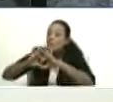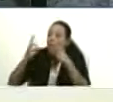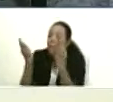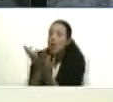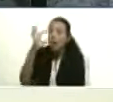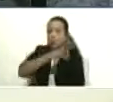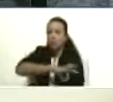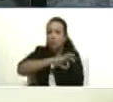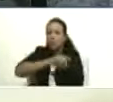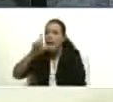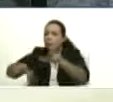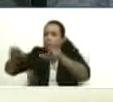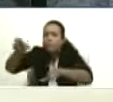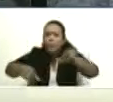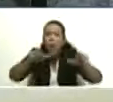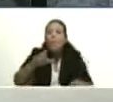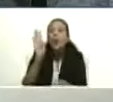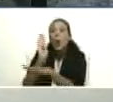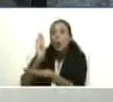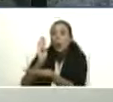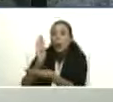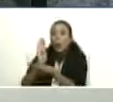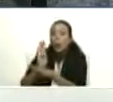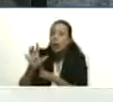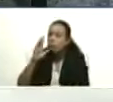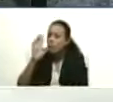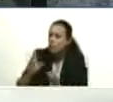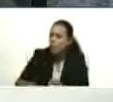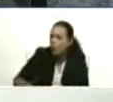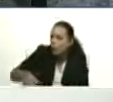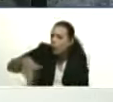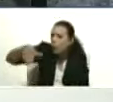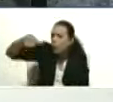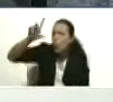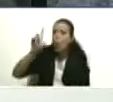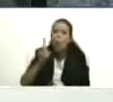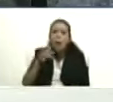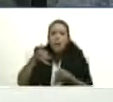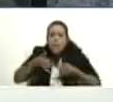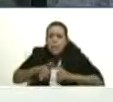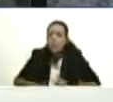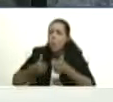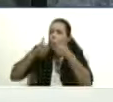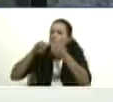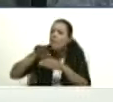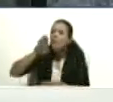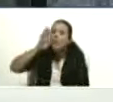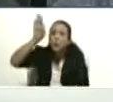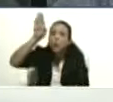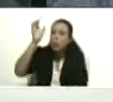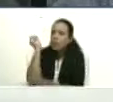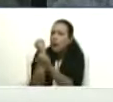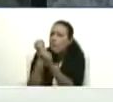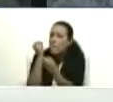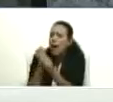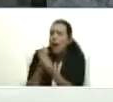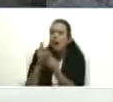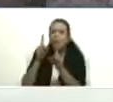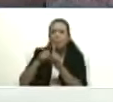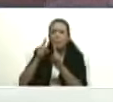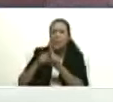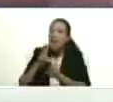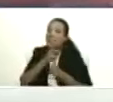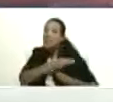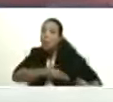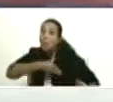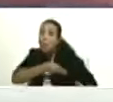familiar para criar y formar familias de bien, de trabajo, de